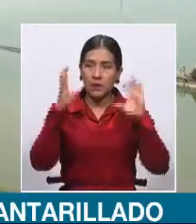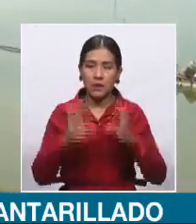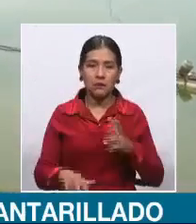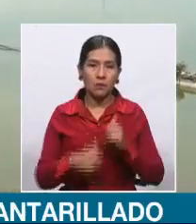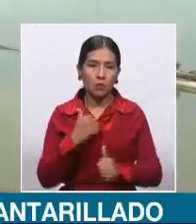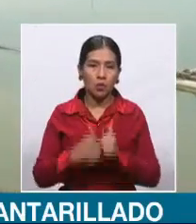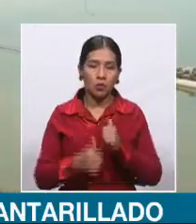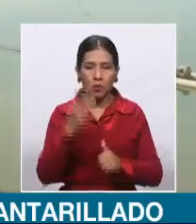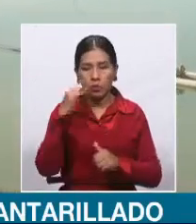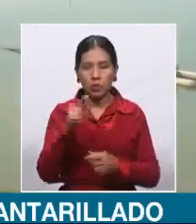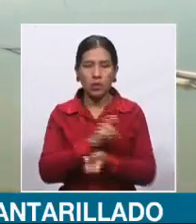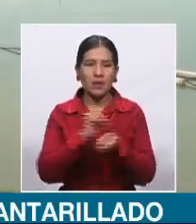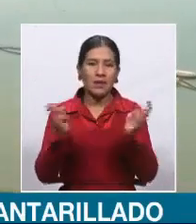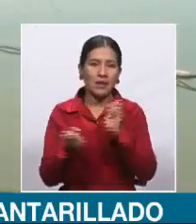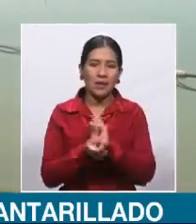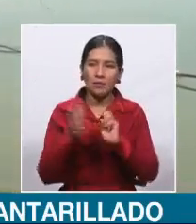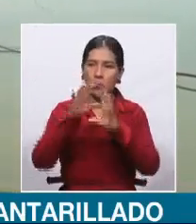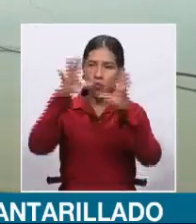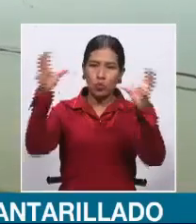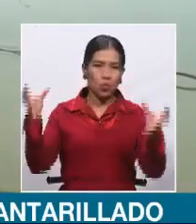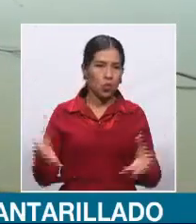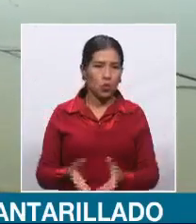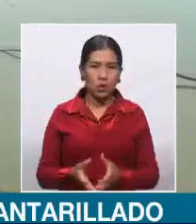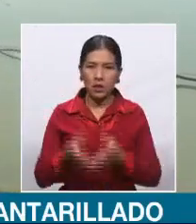climatológico producto